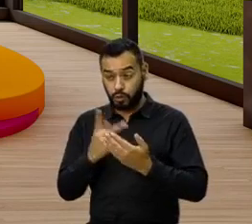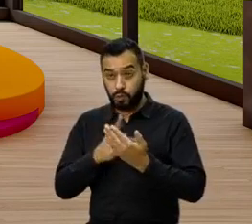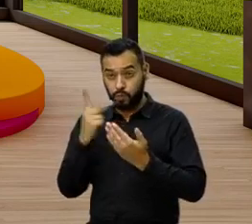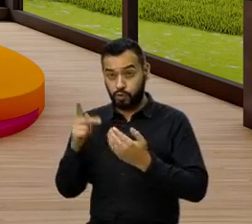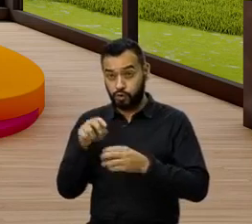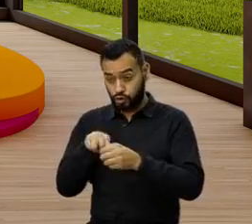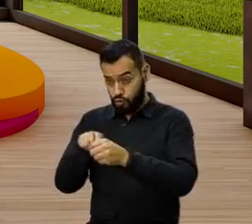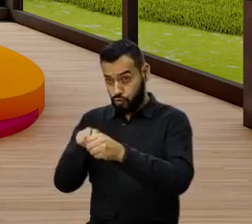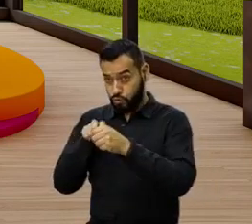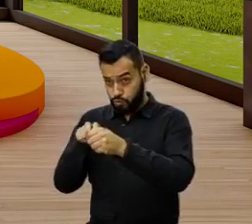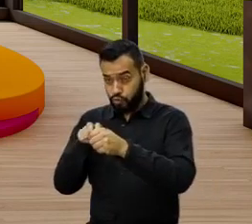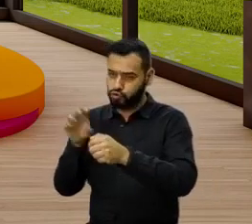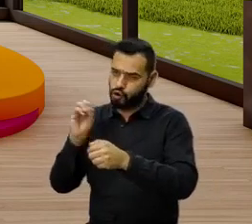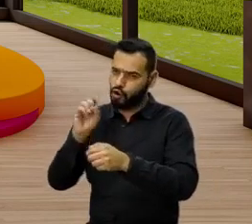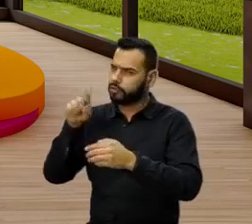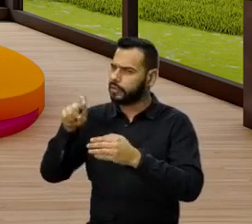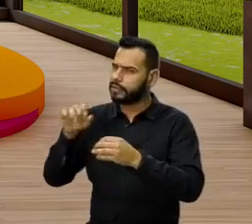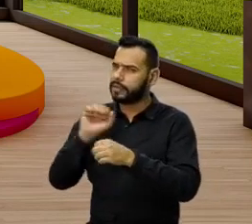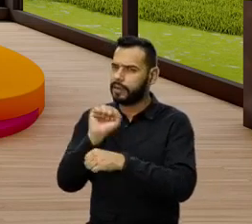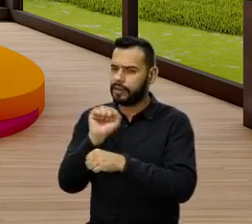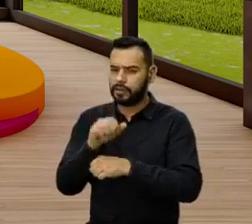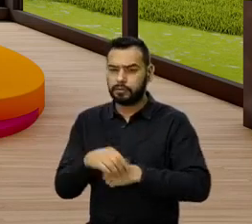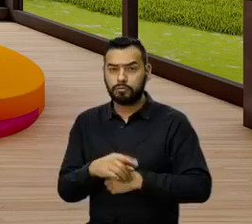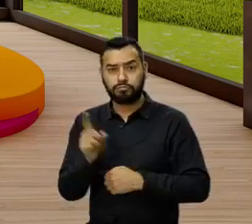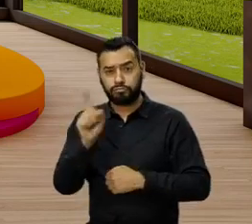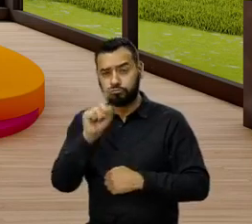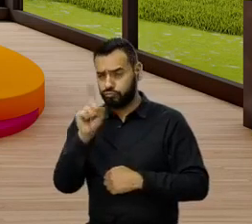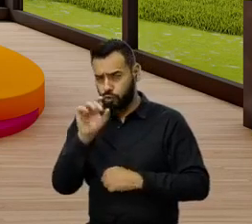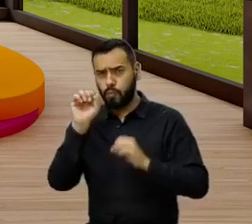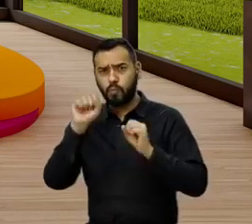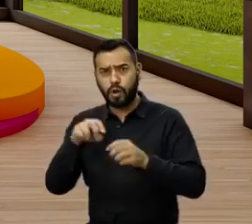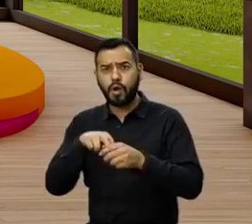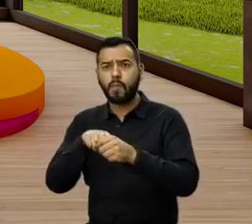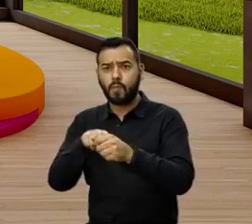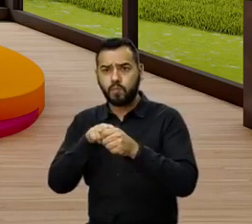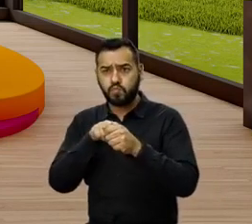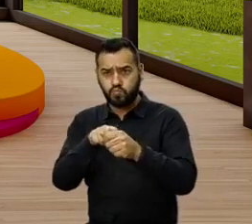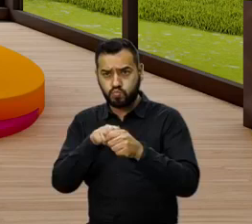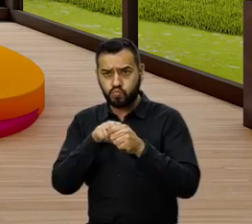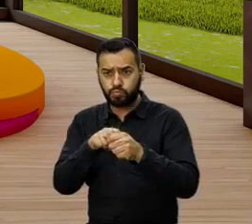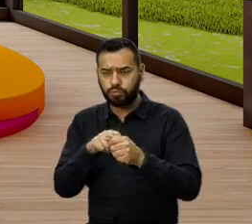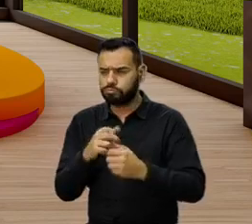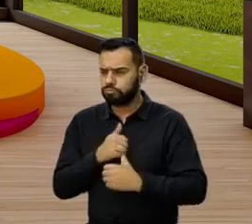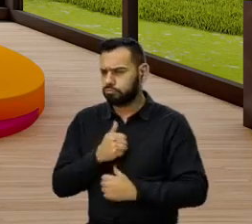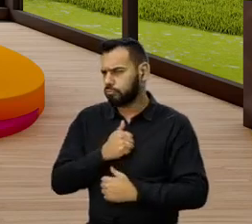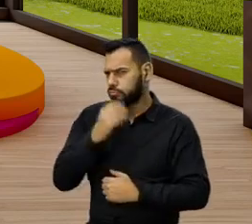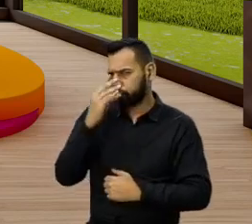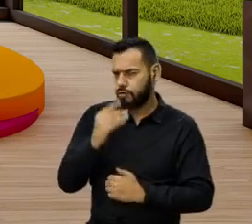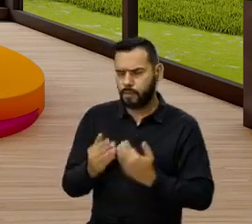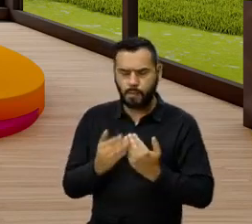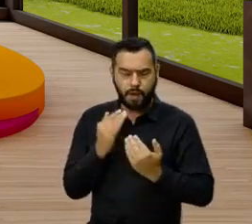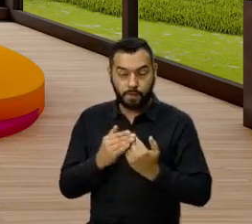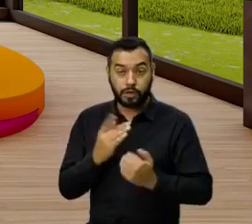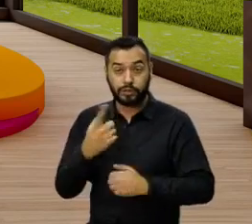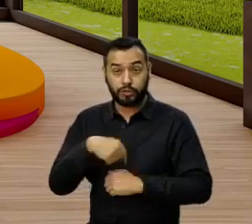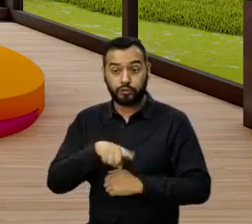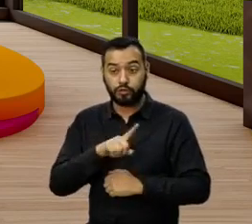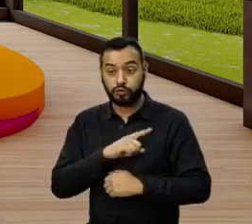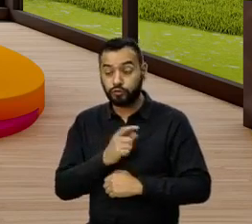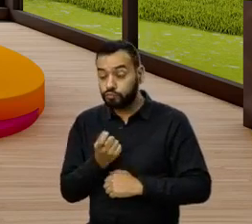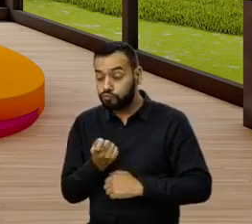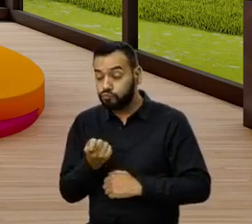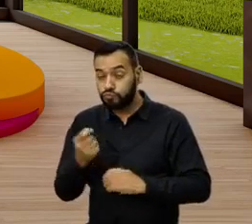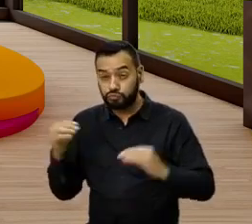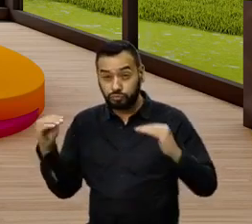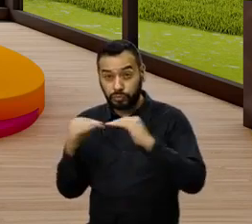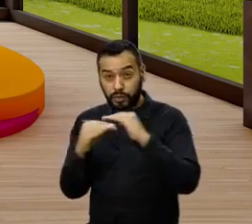proyecto en bus urbano o se necesita car ustedes pueden llegar de la manera que consideren más fácil nosotros al tener tan